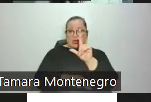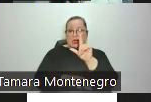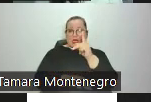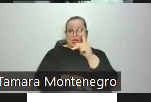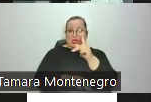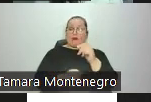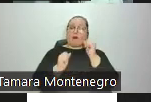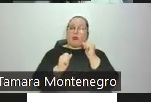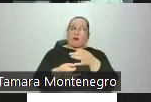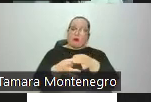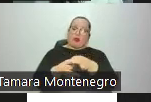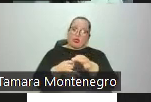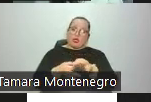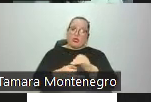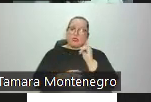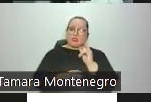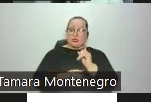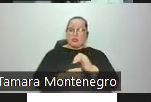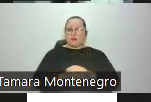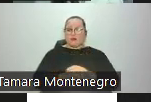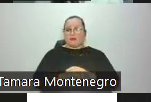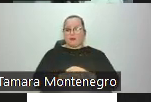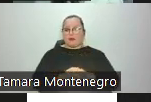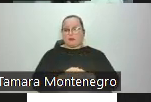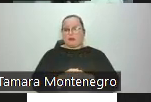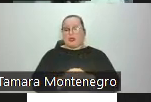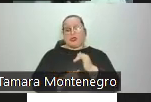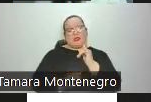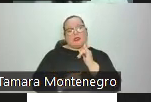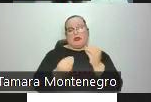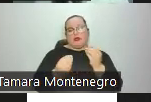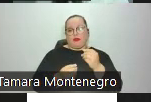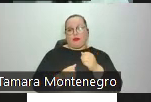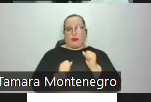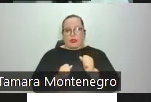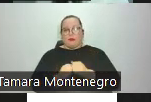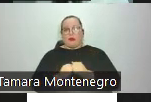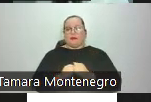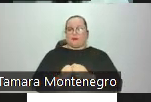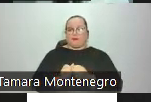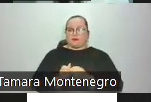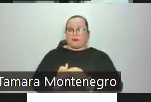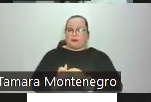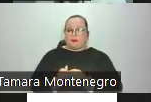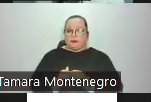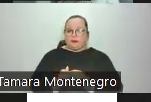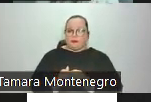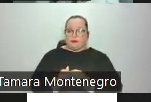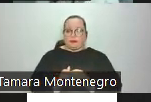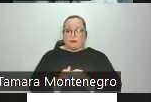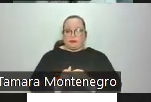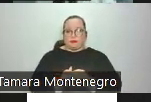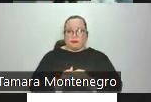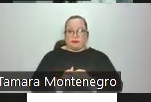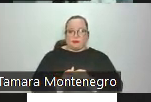más orientaciones. ¿Cierto, Paola? Más Hagámoslo tips, así. sí, de todas maneras. Y Recuerden aquí, ahí que si